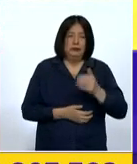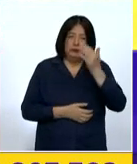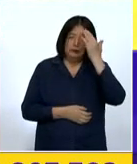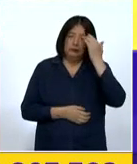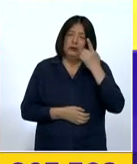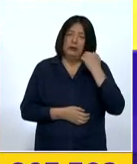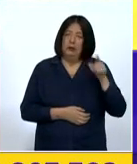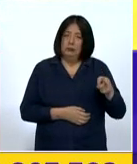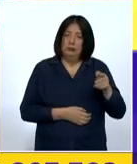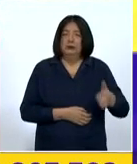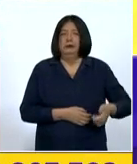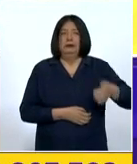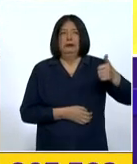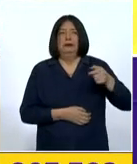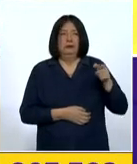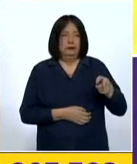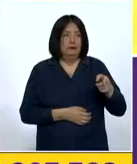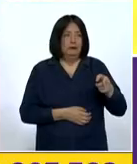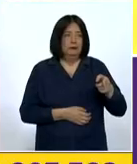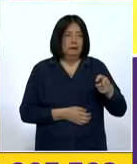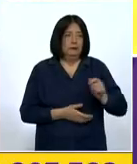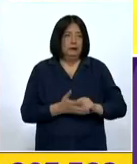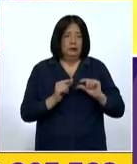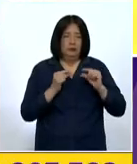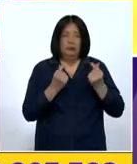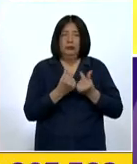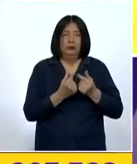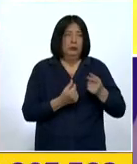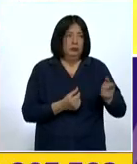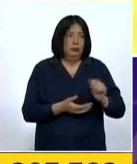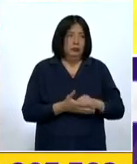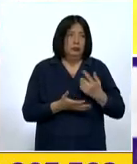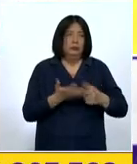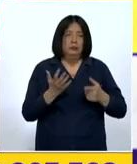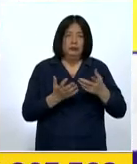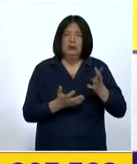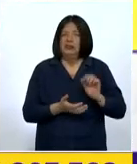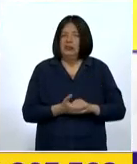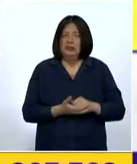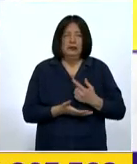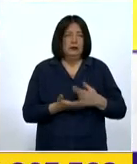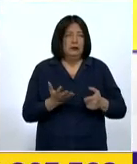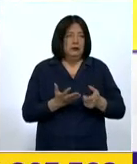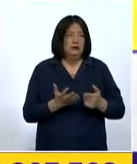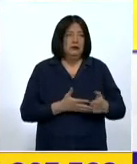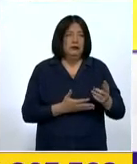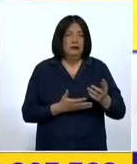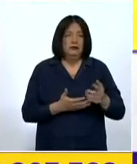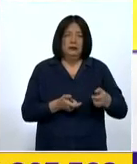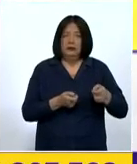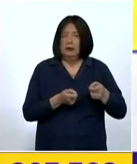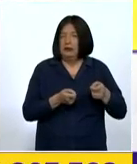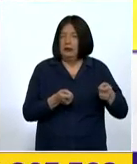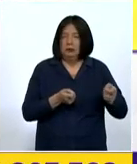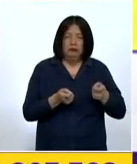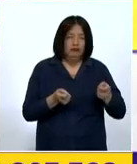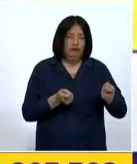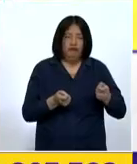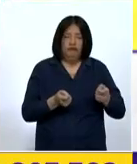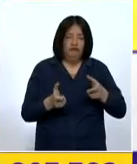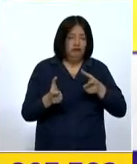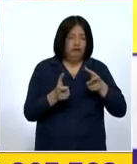un jefe de una banda que operaba o tenía su nivel de influencia en toda la